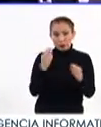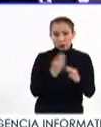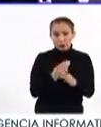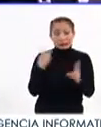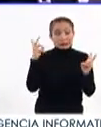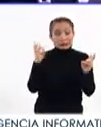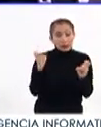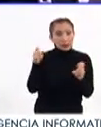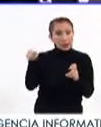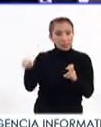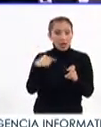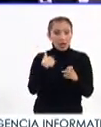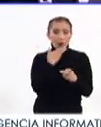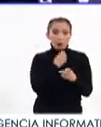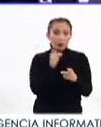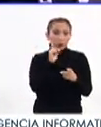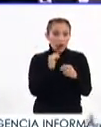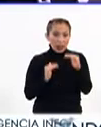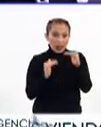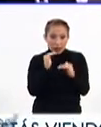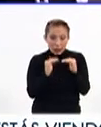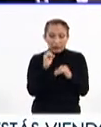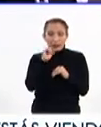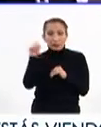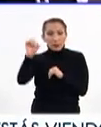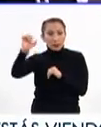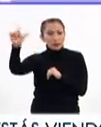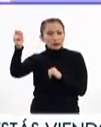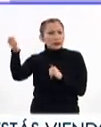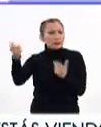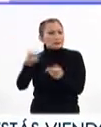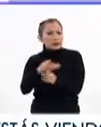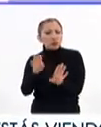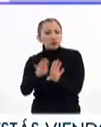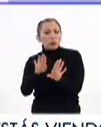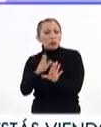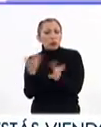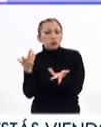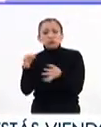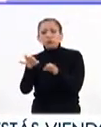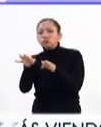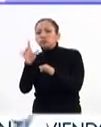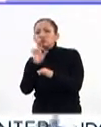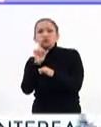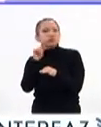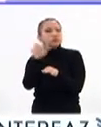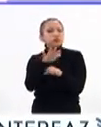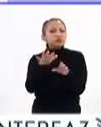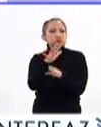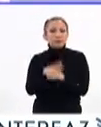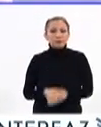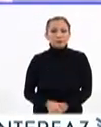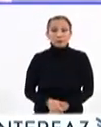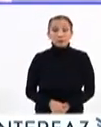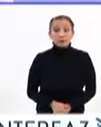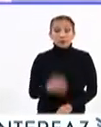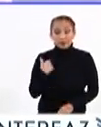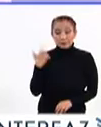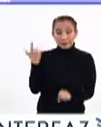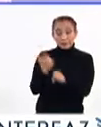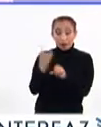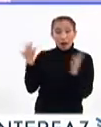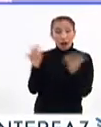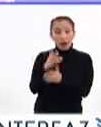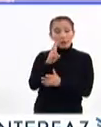mundo, en materia tanto de género y desde el ámbito profesional, ¿no?, cómo se están desempeñando las mujeres en este sentido. Y me